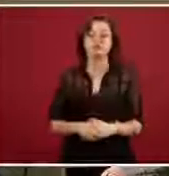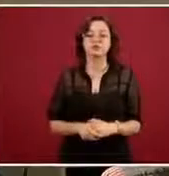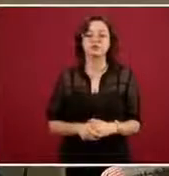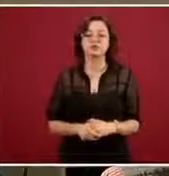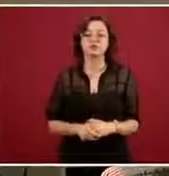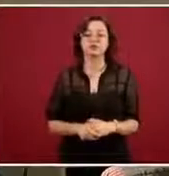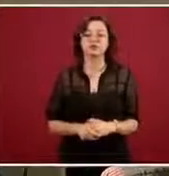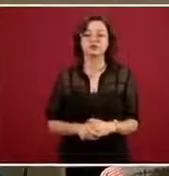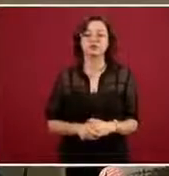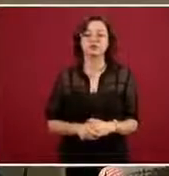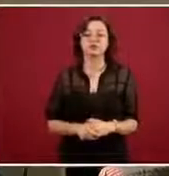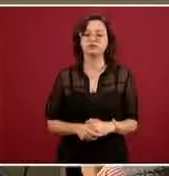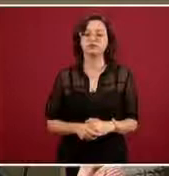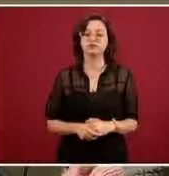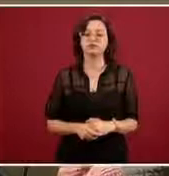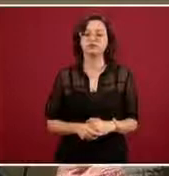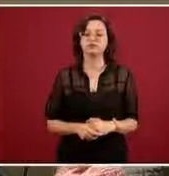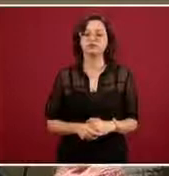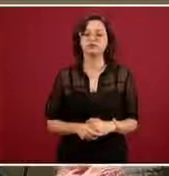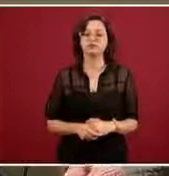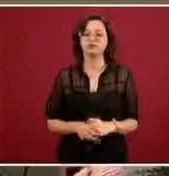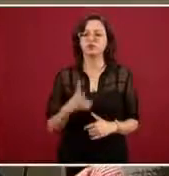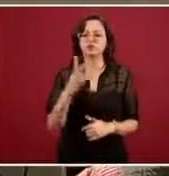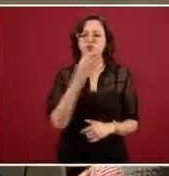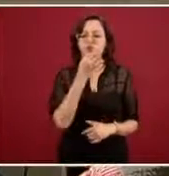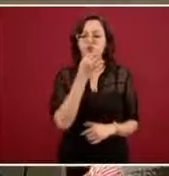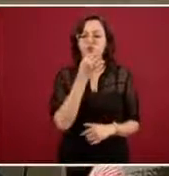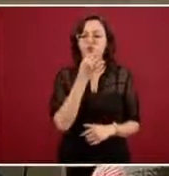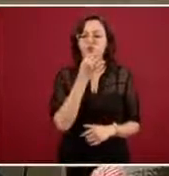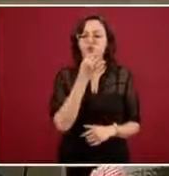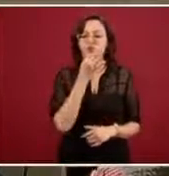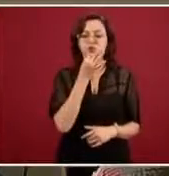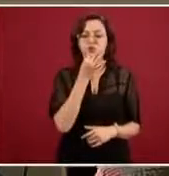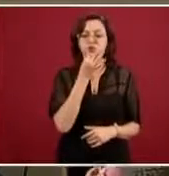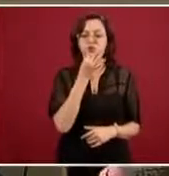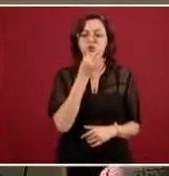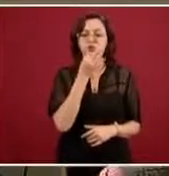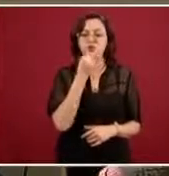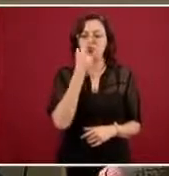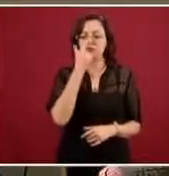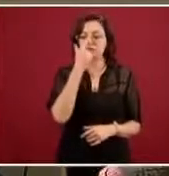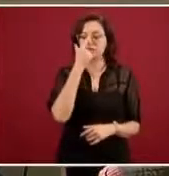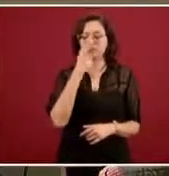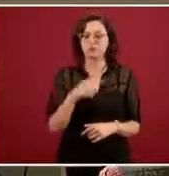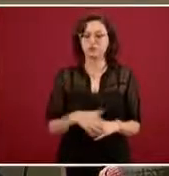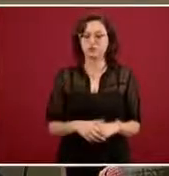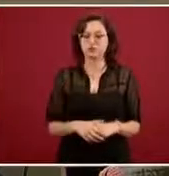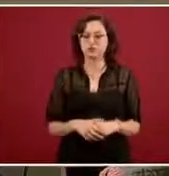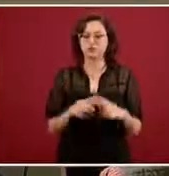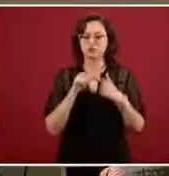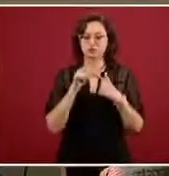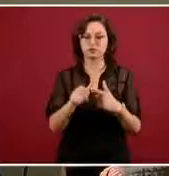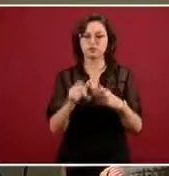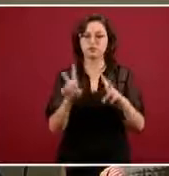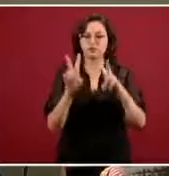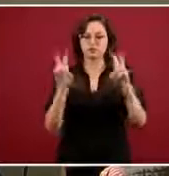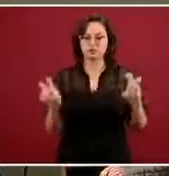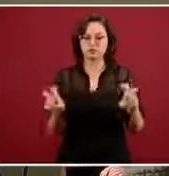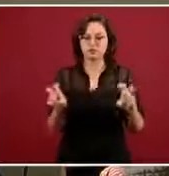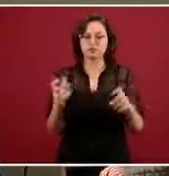doctor. Nos quedan 2 minutos, Vamos a seguir abordando sobre el tema. Espéreme,